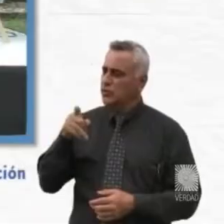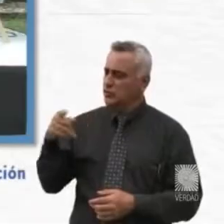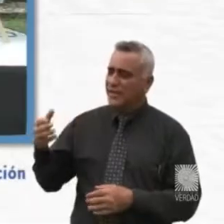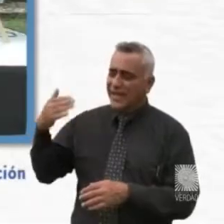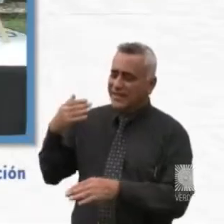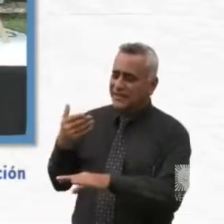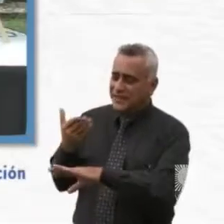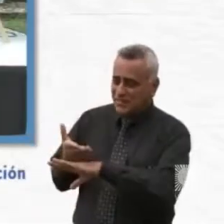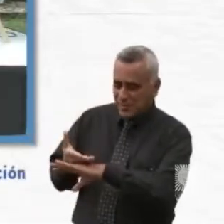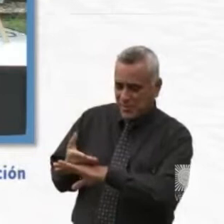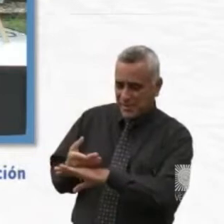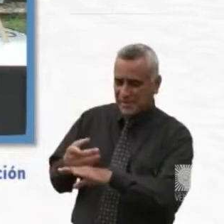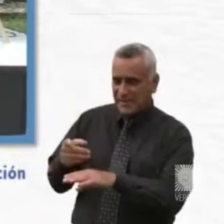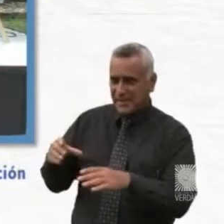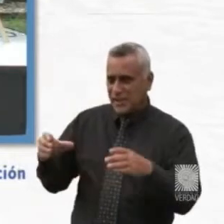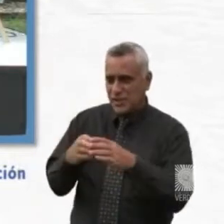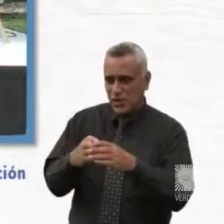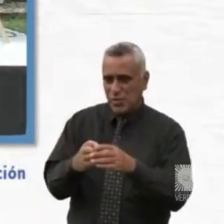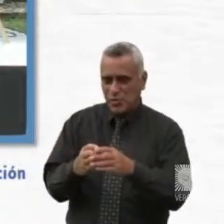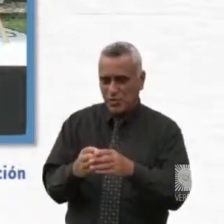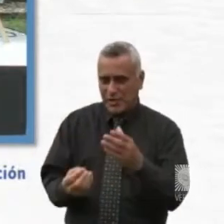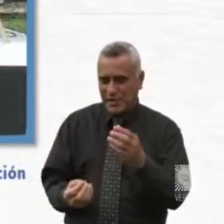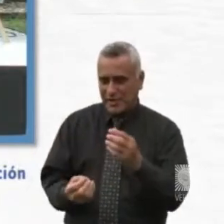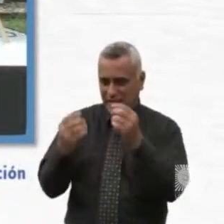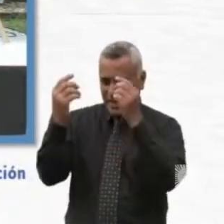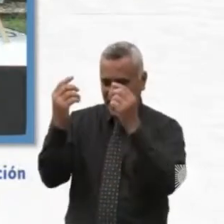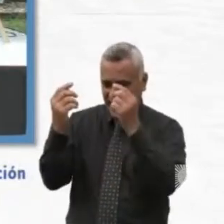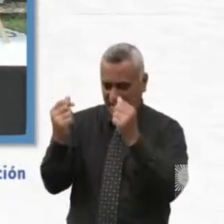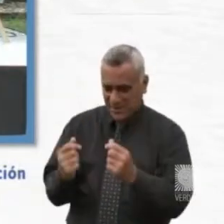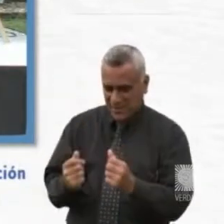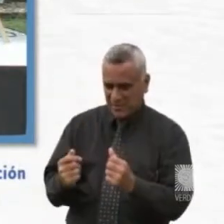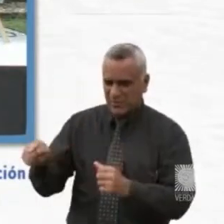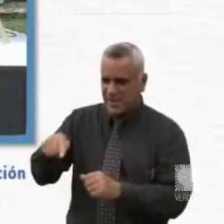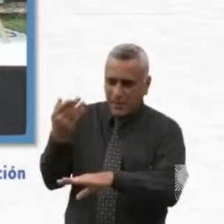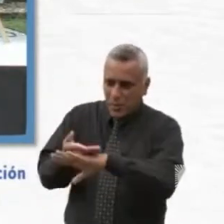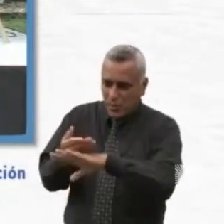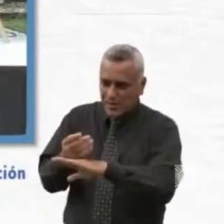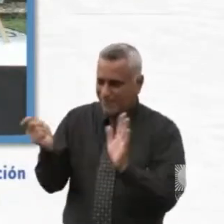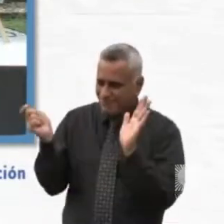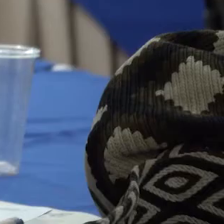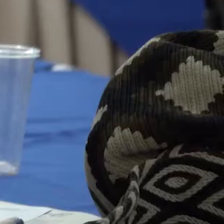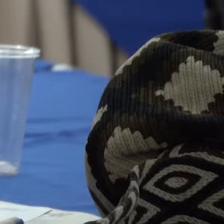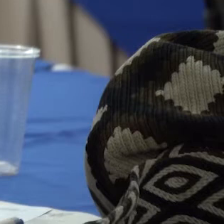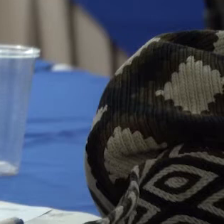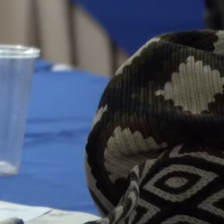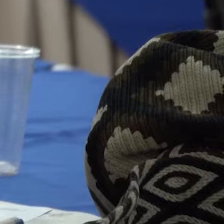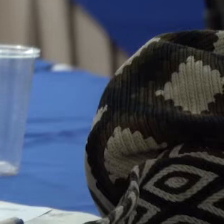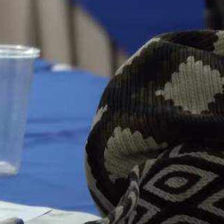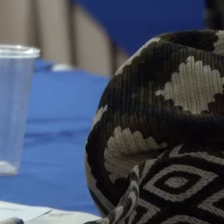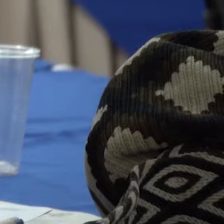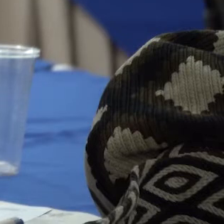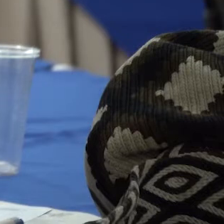de agendas para la no repetición en Nororiente y Bajo Cauca Antioqueño. Producto de estos diálogos, se identificó